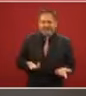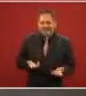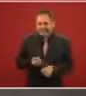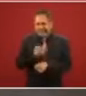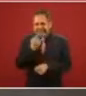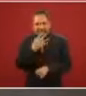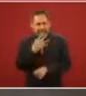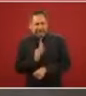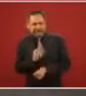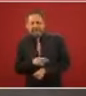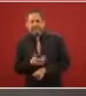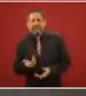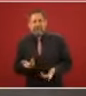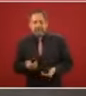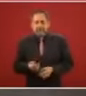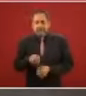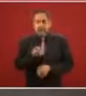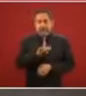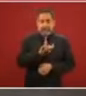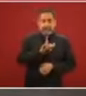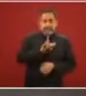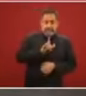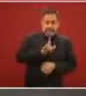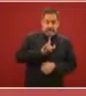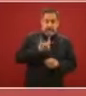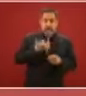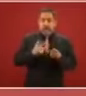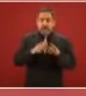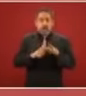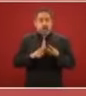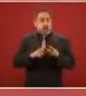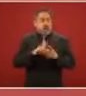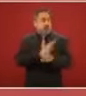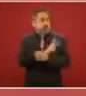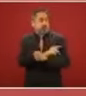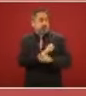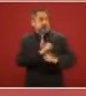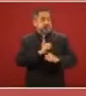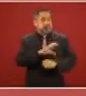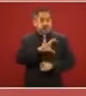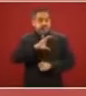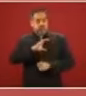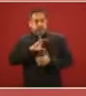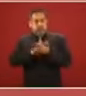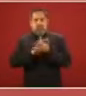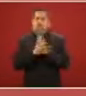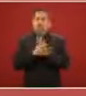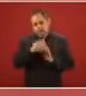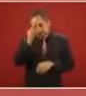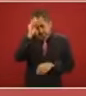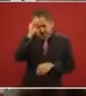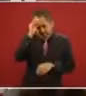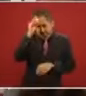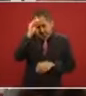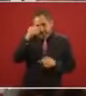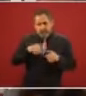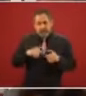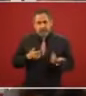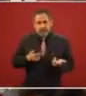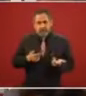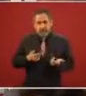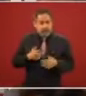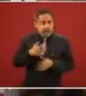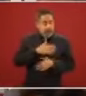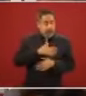porque siempre el dinero y el poder atontan a los inteligentes y a los tontos